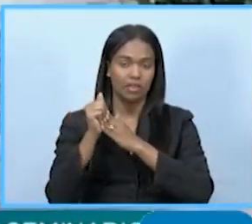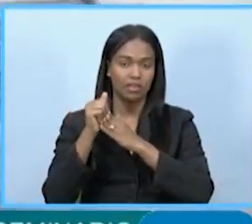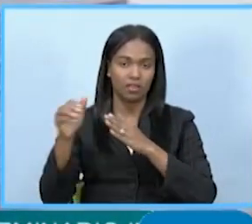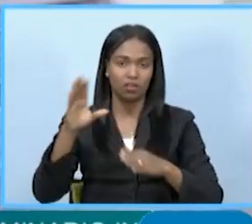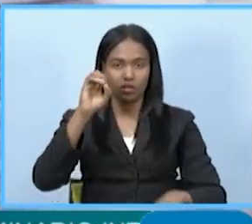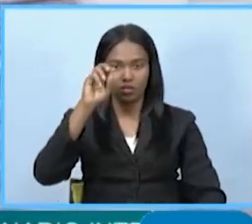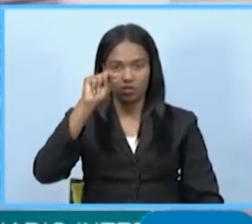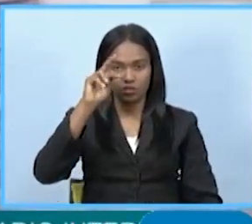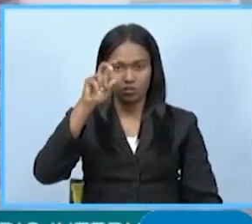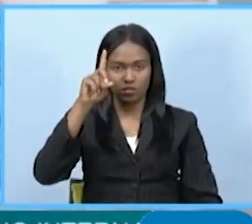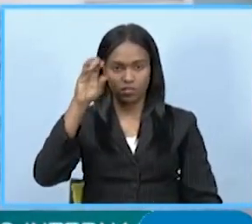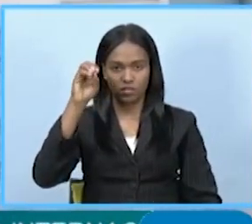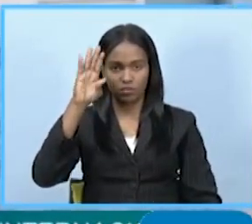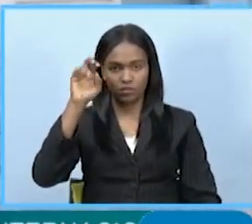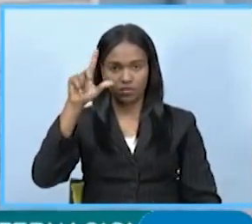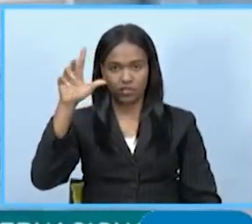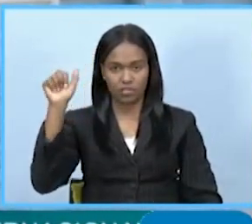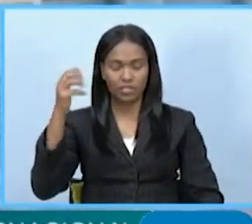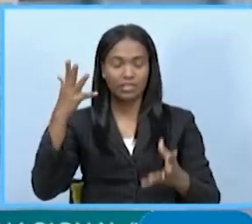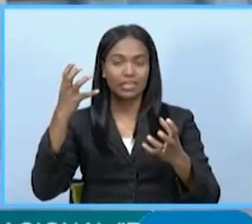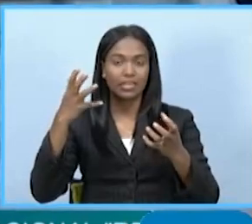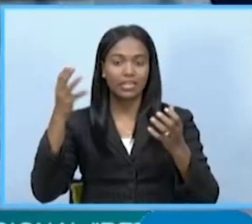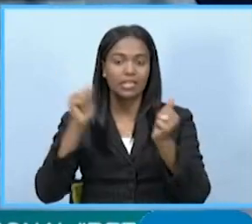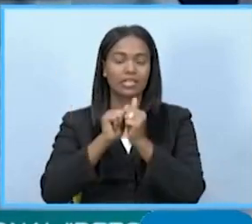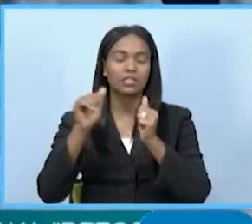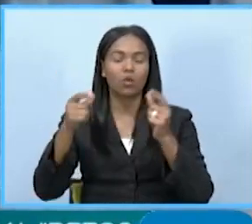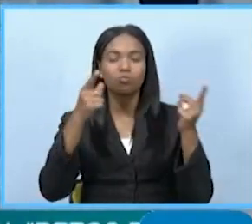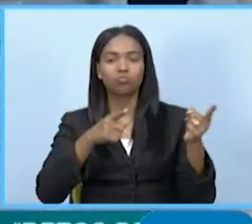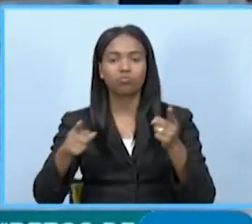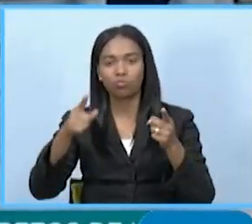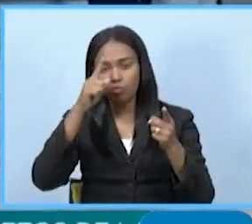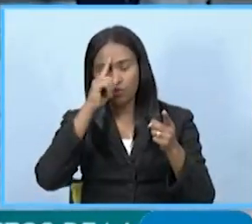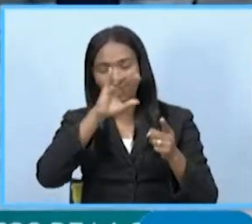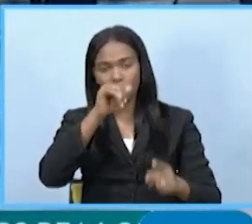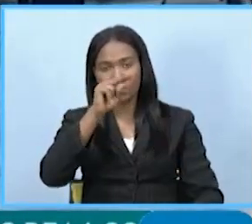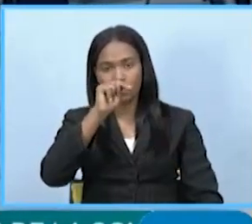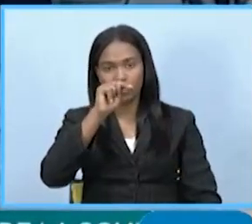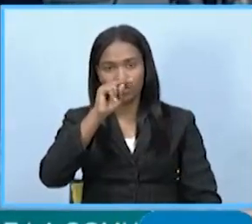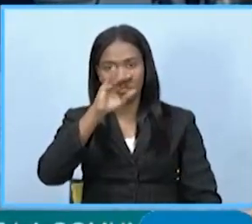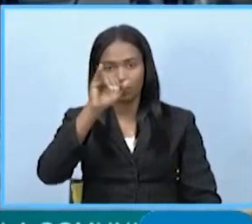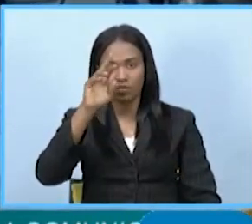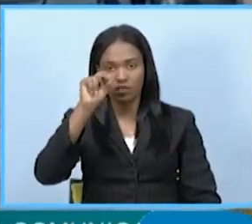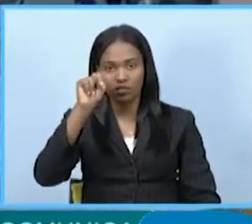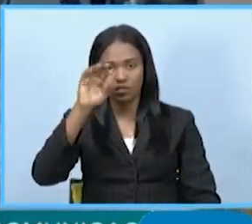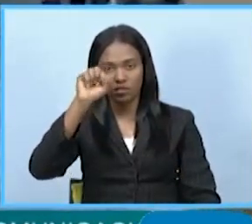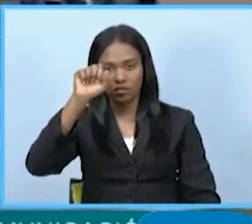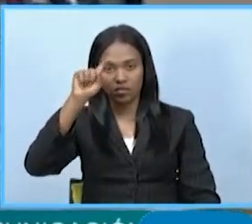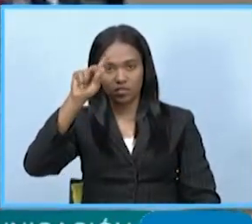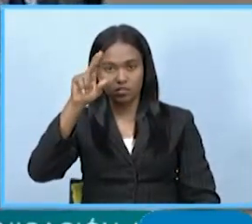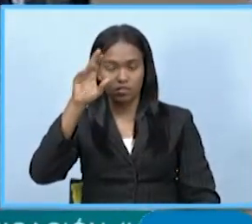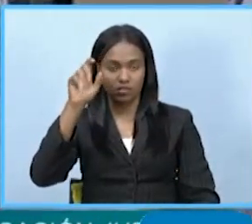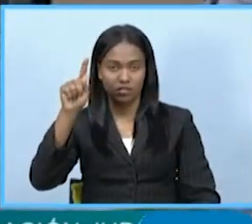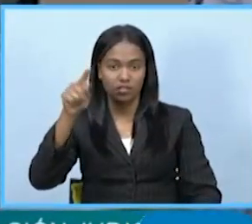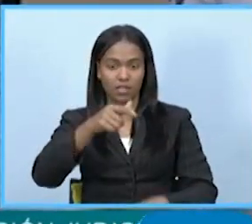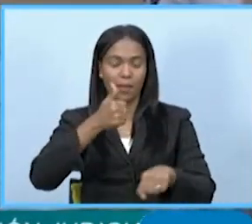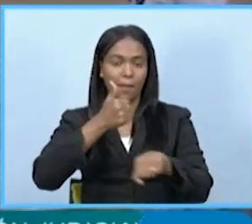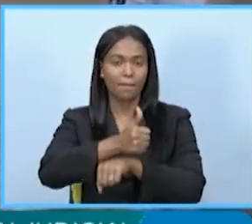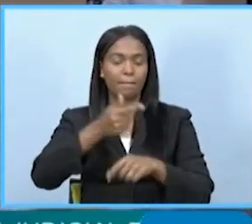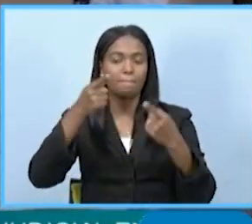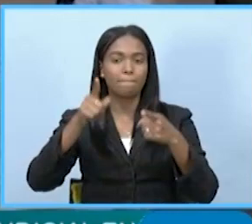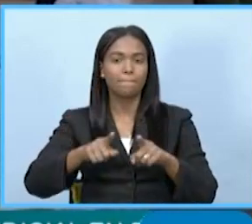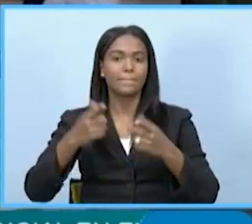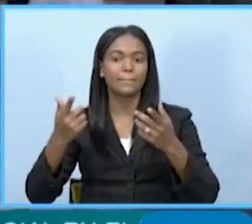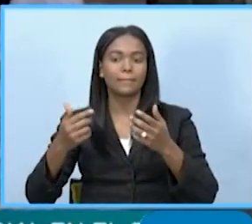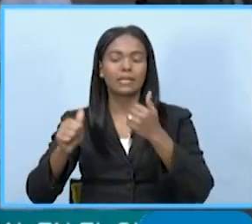magistrado Osvaldo Bonilla, ha apelado y salido favorecido en los casos de Joams Wimhal Street Suárez, acusado de crímenes